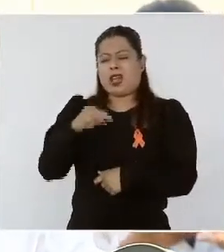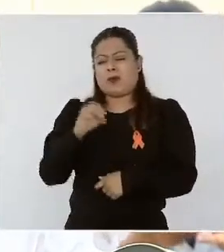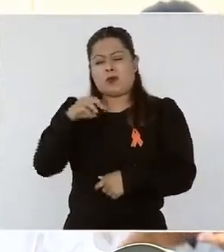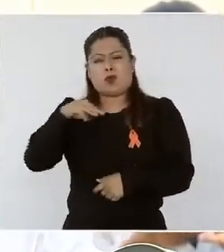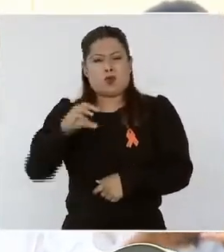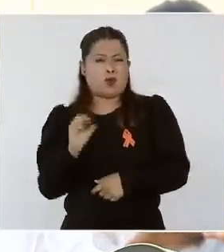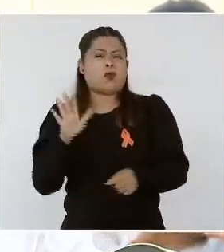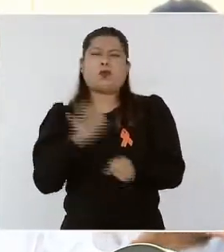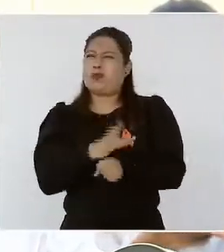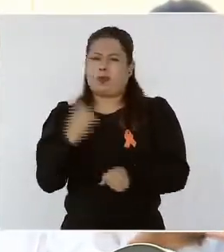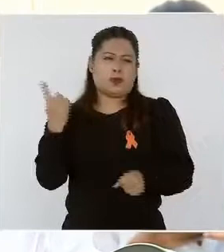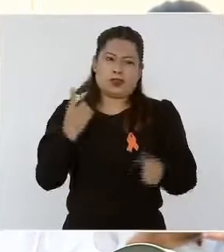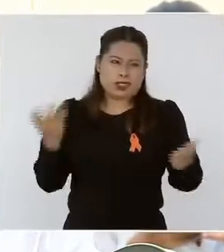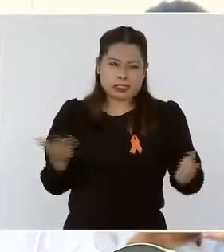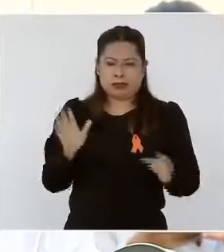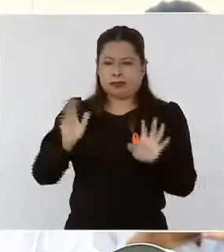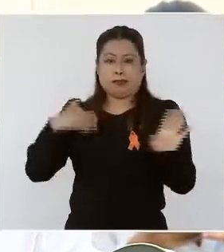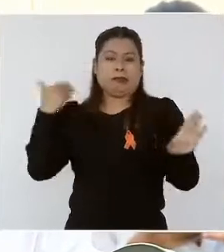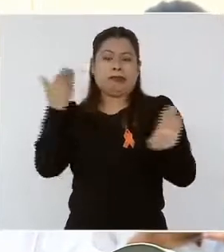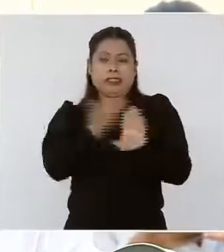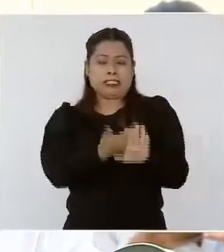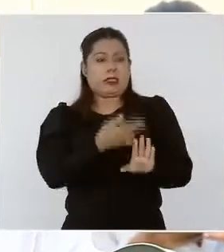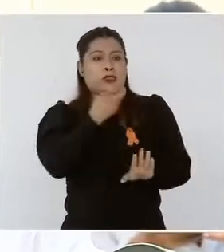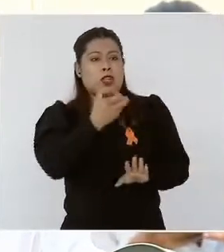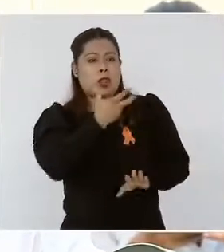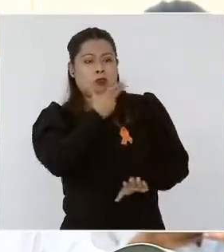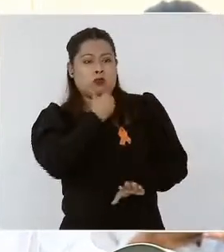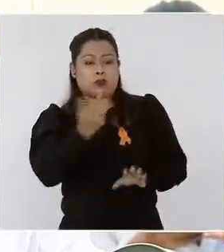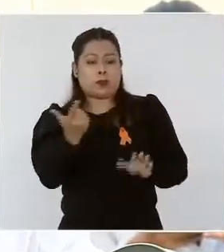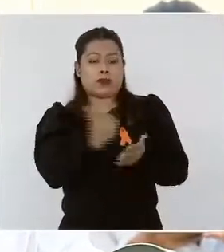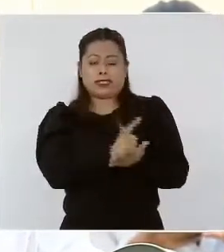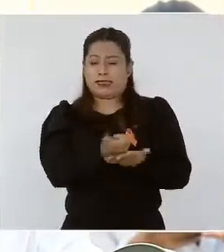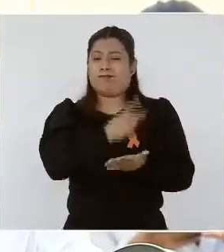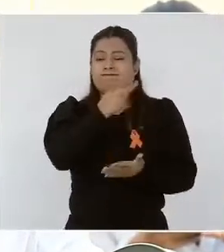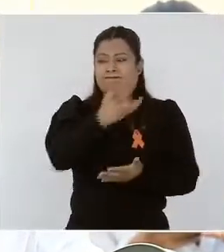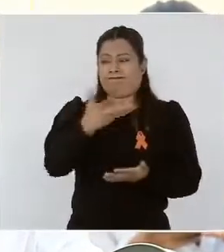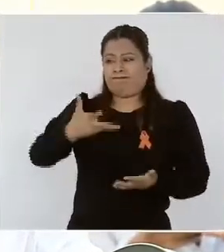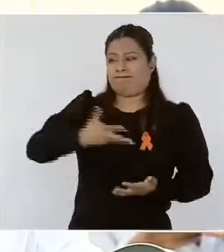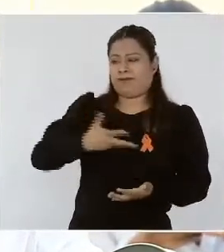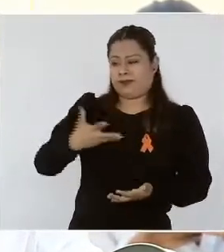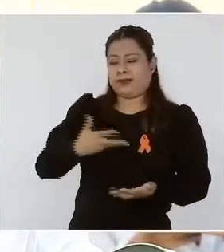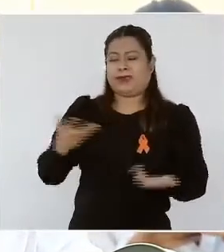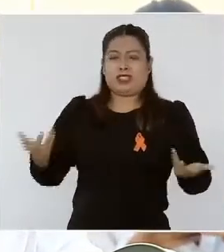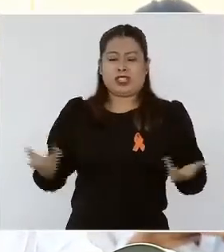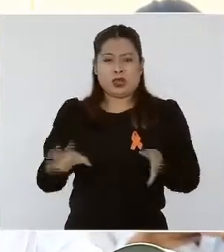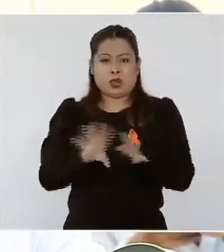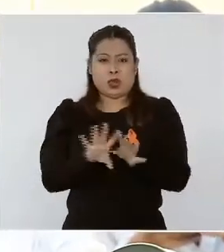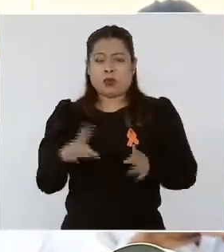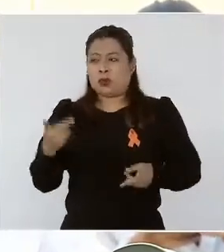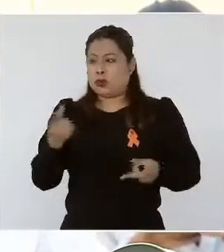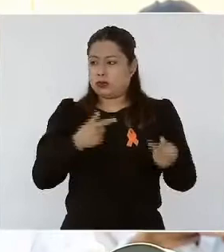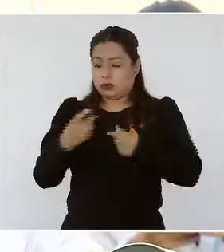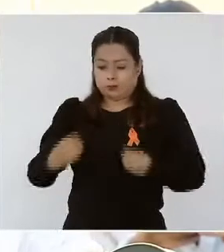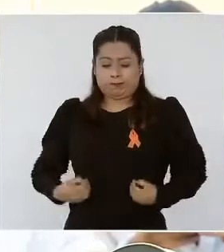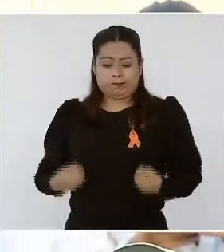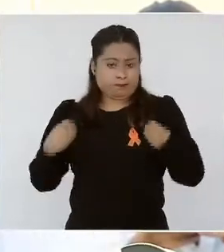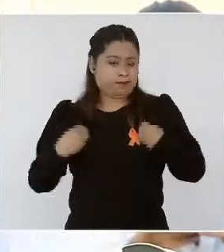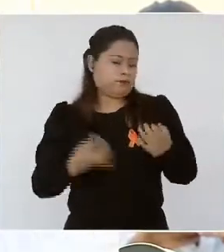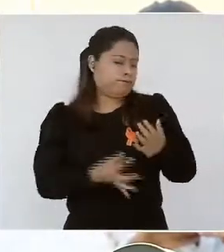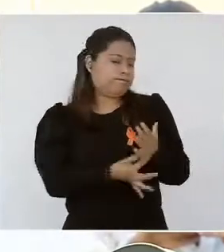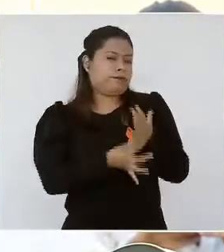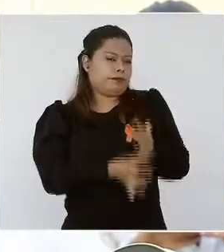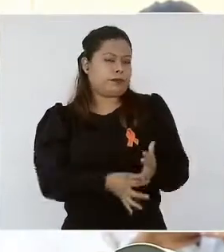qué? Porque iba en contra precisamente de lo que los hombres grises tenían precisamente como precepto de vida, es